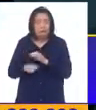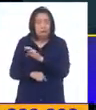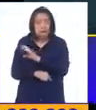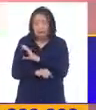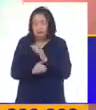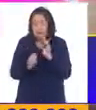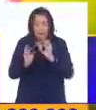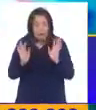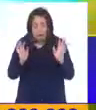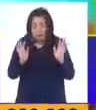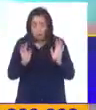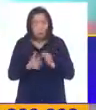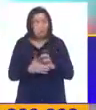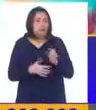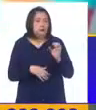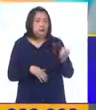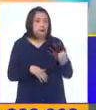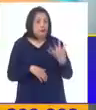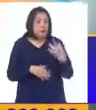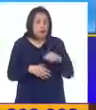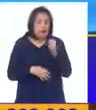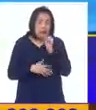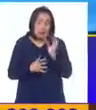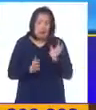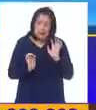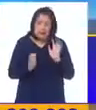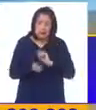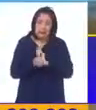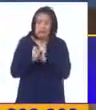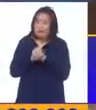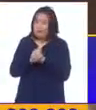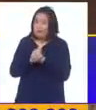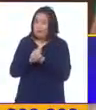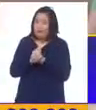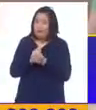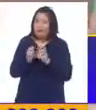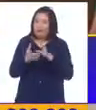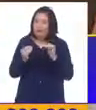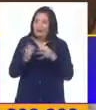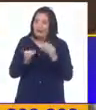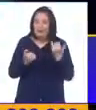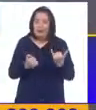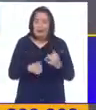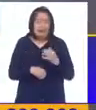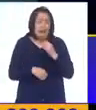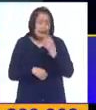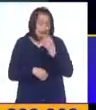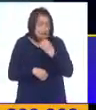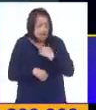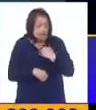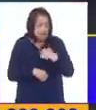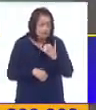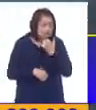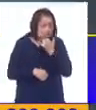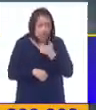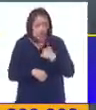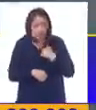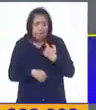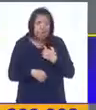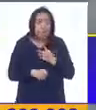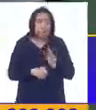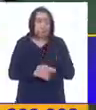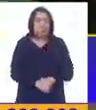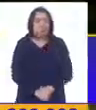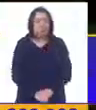Público ni por... Afirma también que el cantante ha cambiado de versión y que se muestra arrepentido por lo ocurrido.